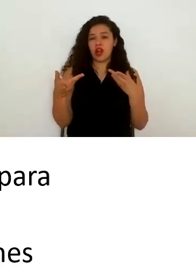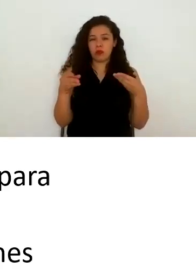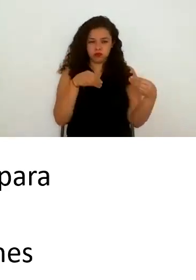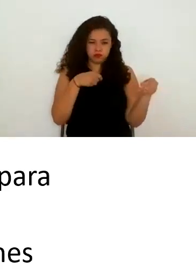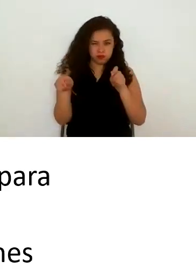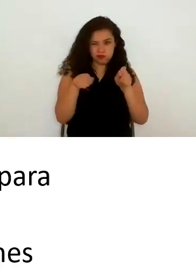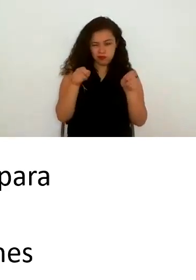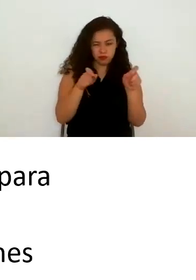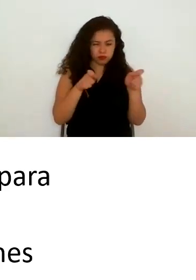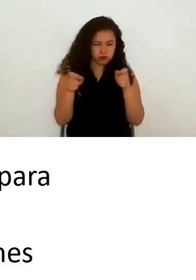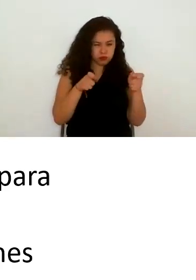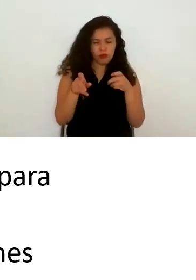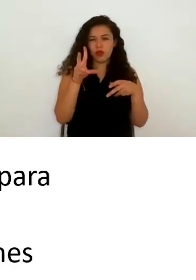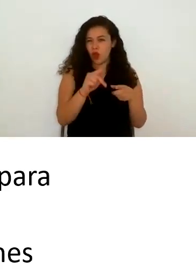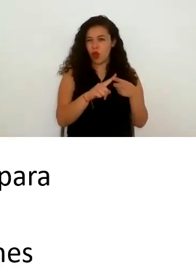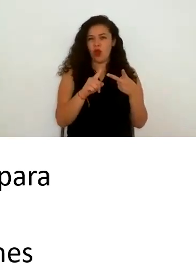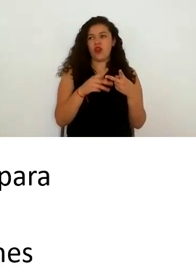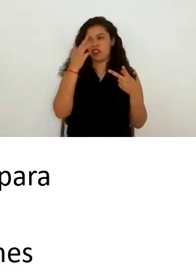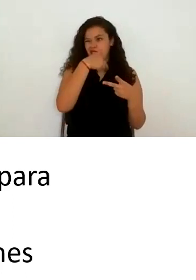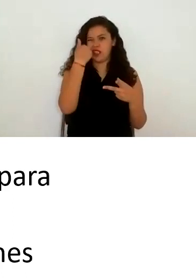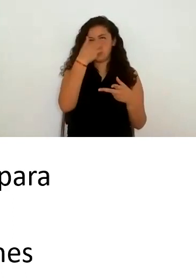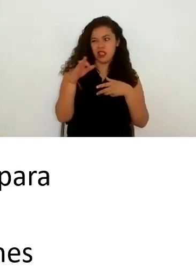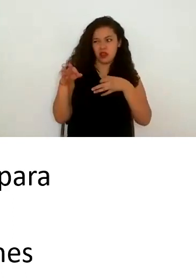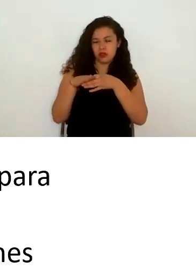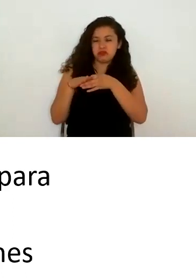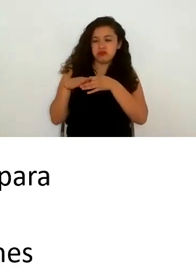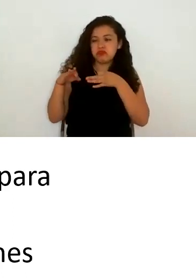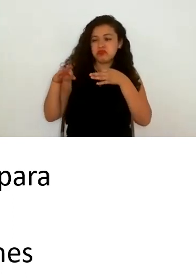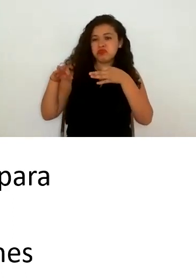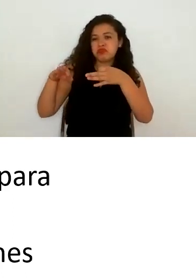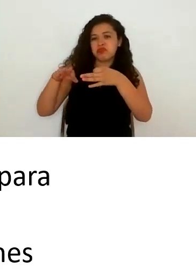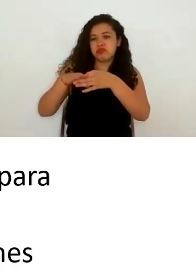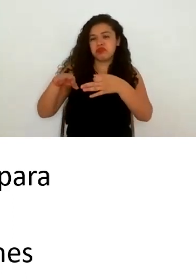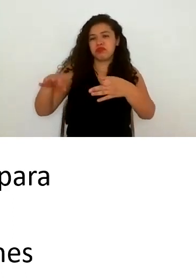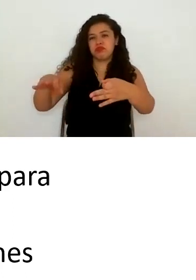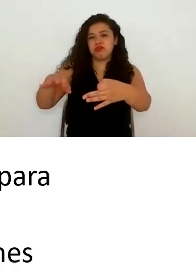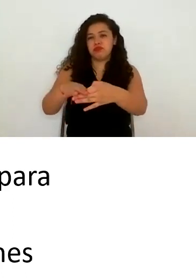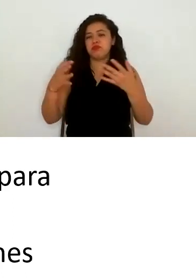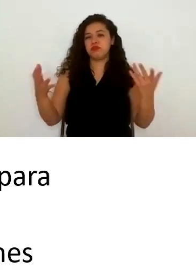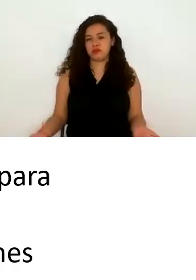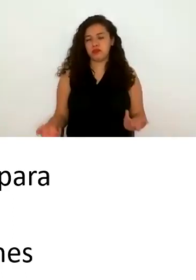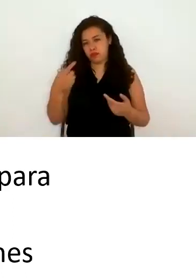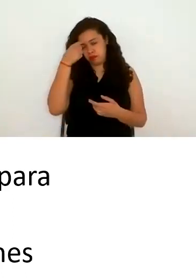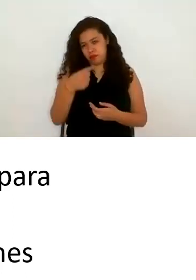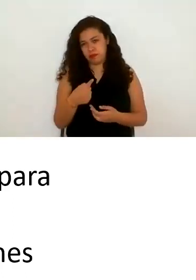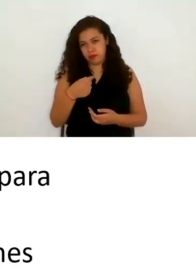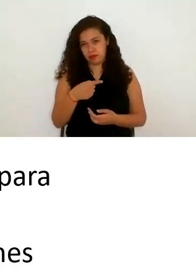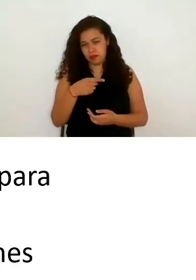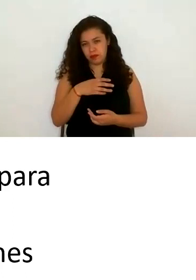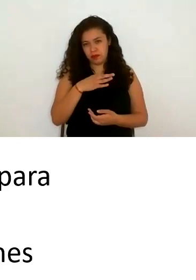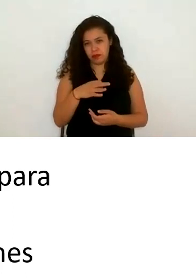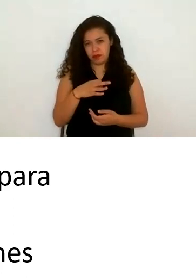manipulación o que no se consultan constantemente, sin colocar estos tipos de materiales